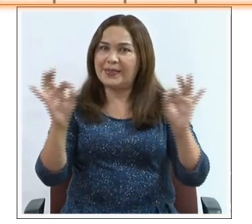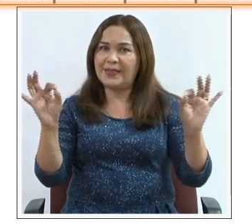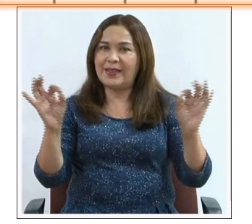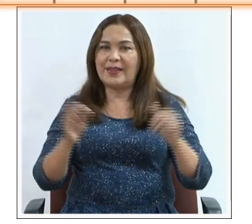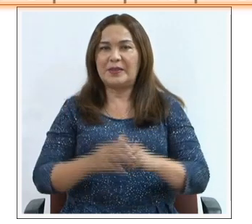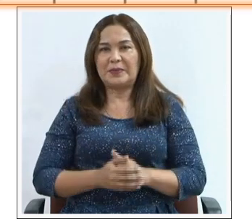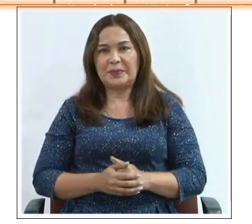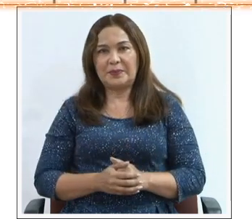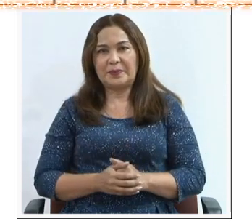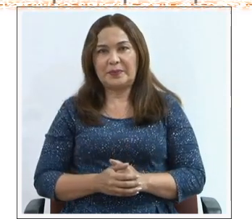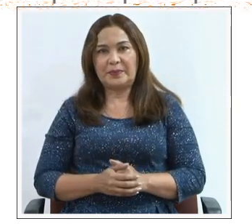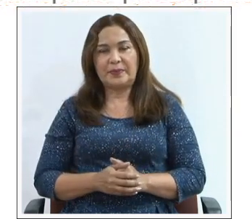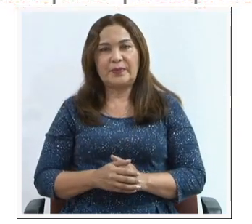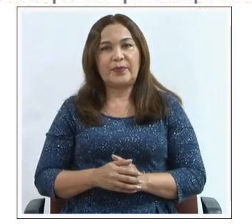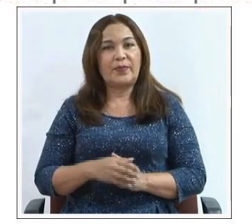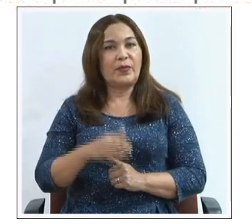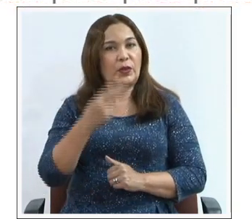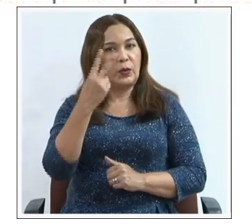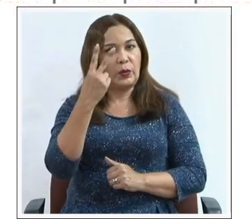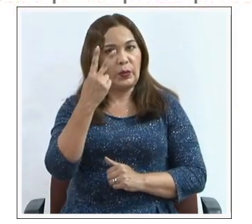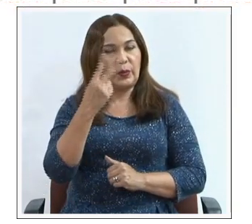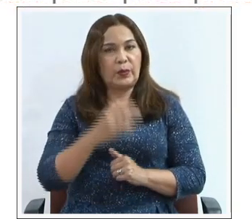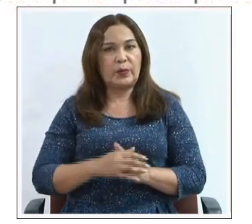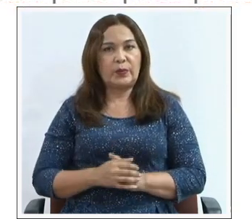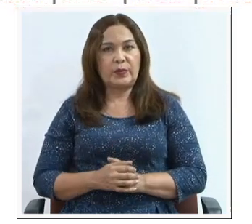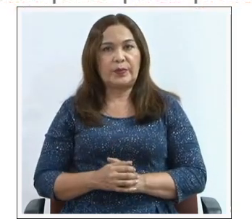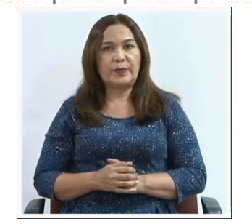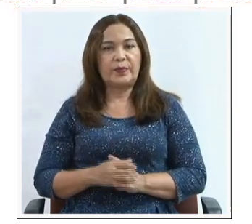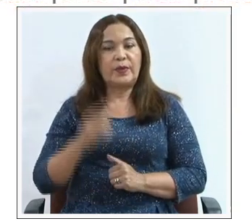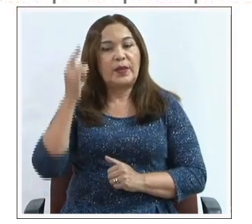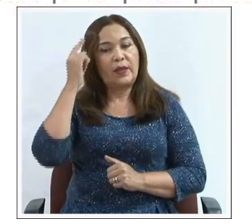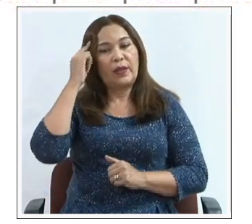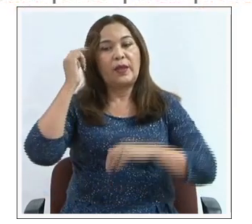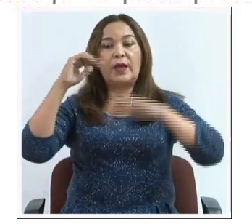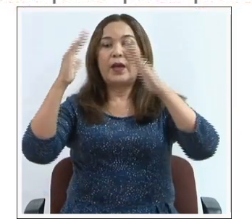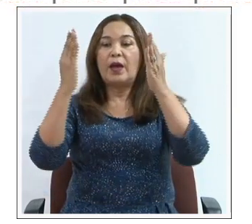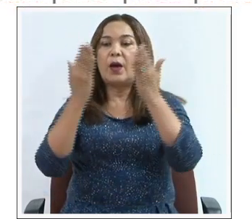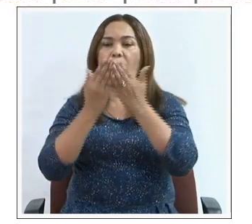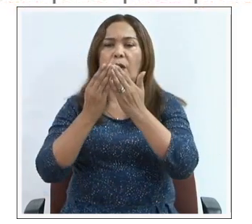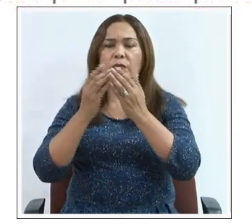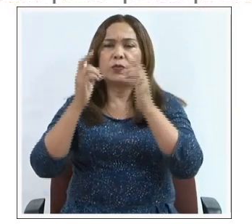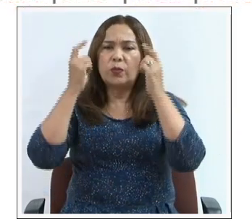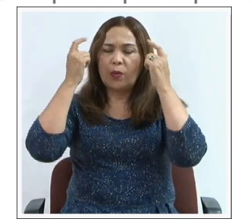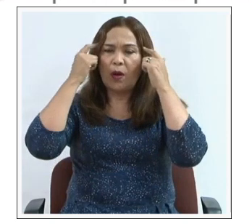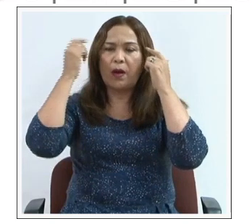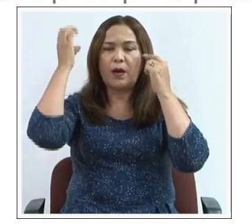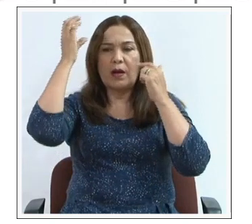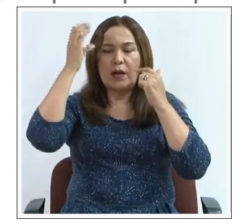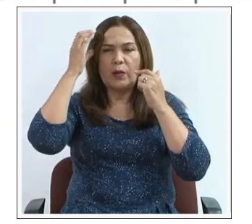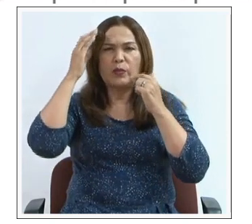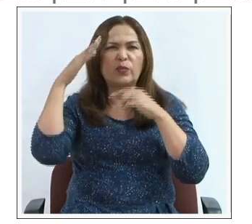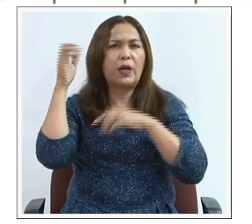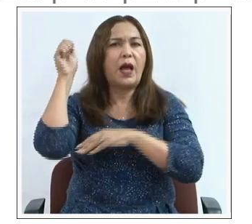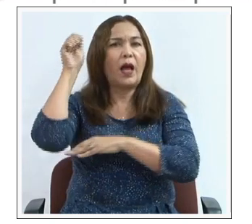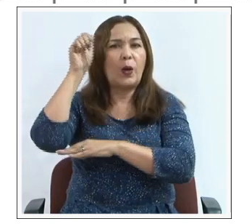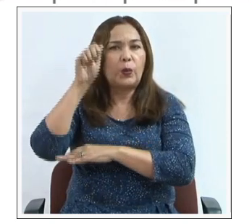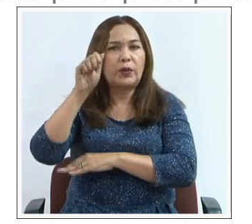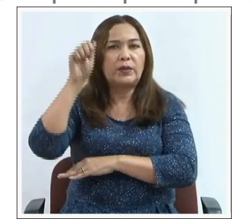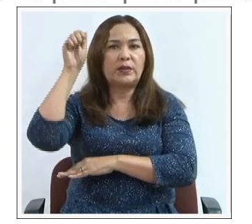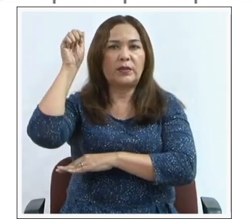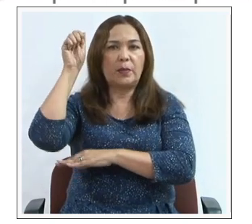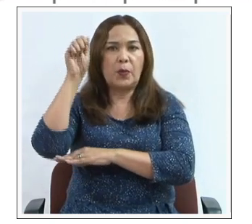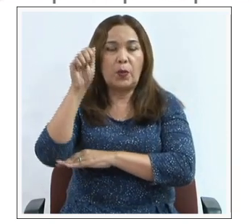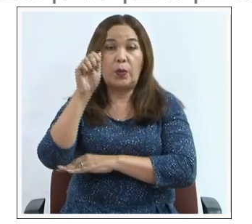especial día 2 día mundial de la concientización sobre el autismo